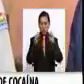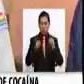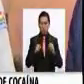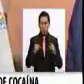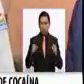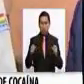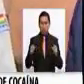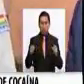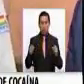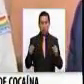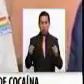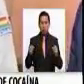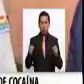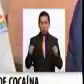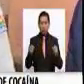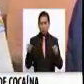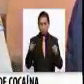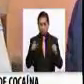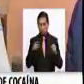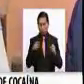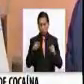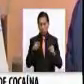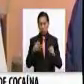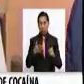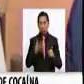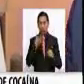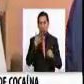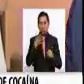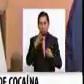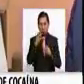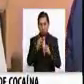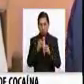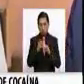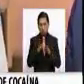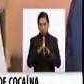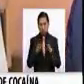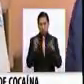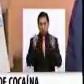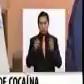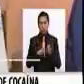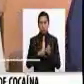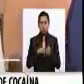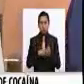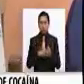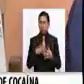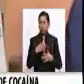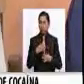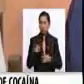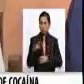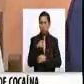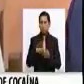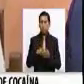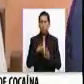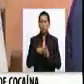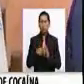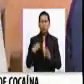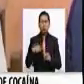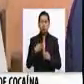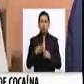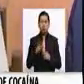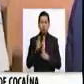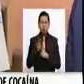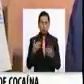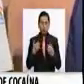se desbloquea y se puede abrir entonces es muy interesante en unos minutos vamos vamos a